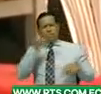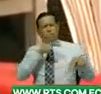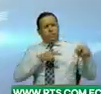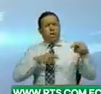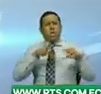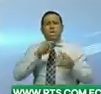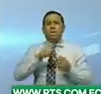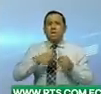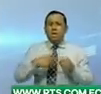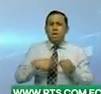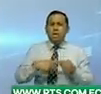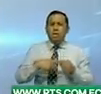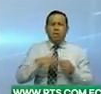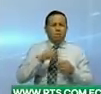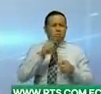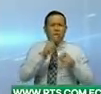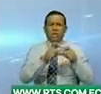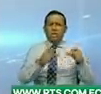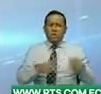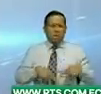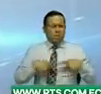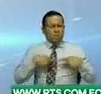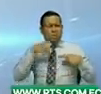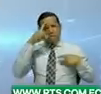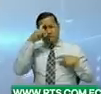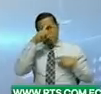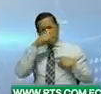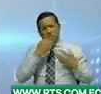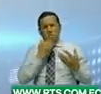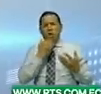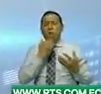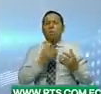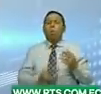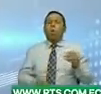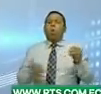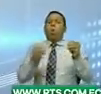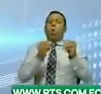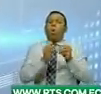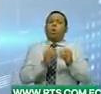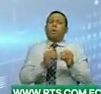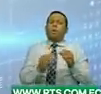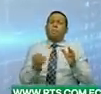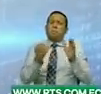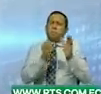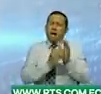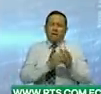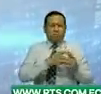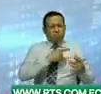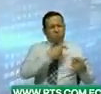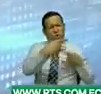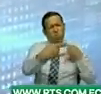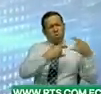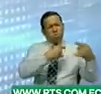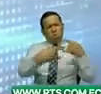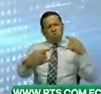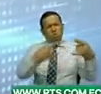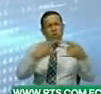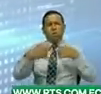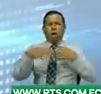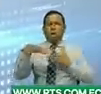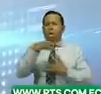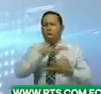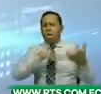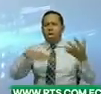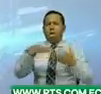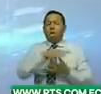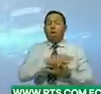pandemia. Se está perfilando la segunda oleada de contagios en el Distrito Metropolitano de Quito. Existen 2 casos de